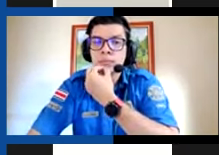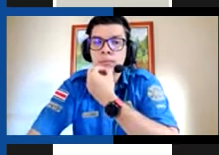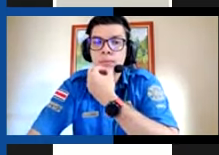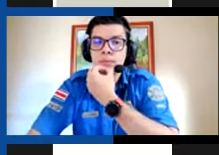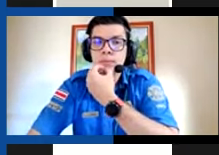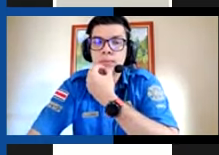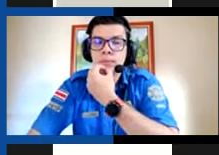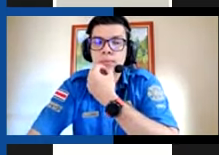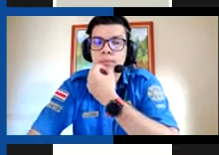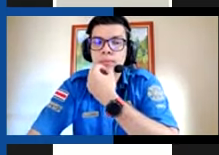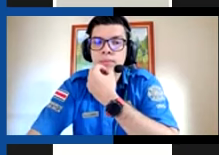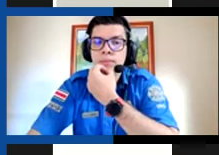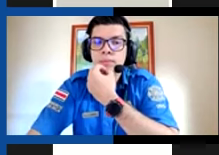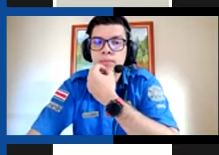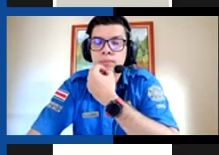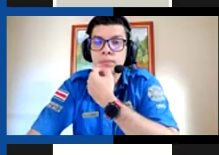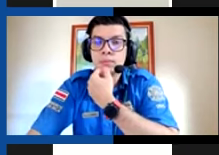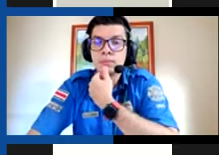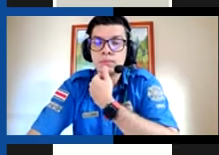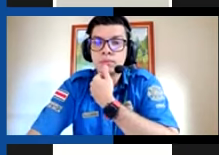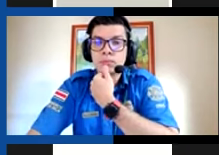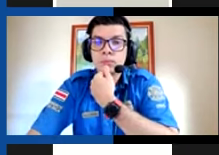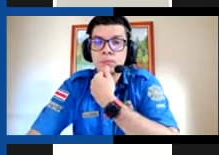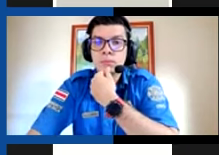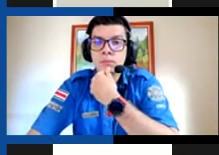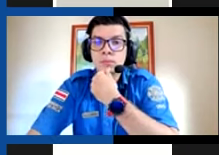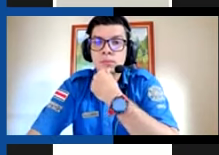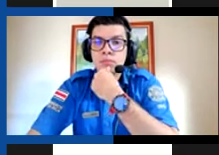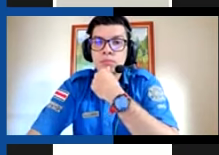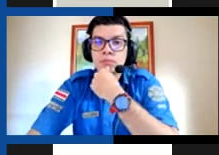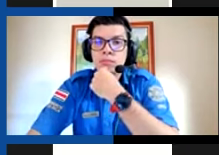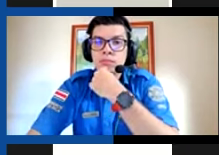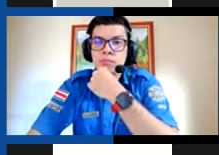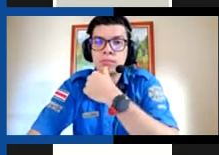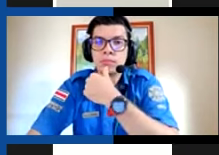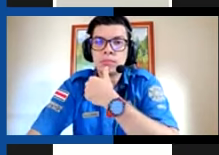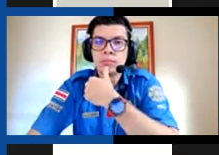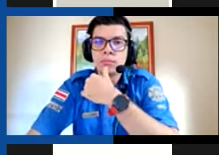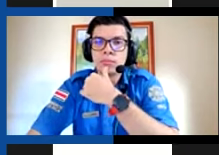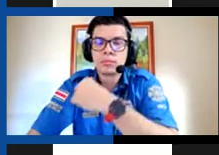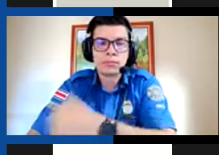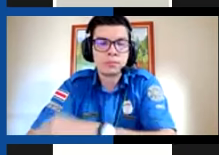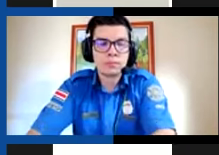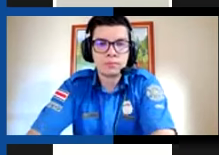Profesional Joven podemos coordinar más capacitaciones en estos temas o los que tengan de interés.